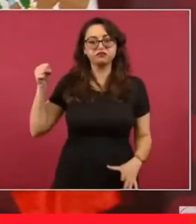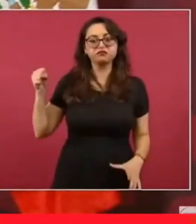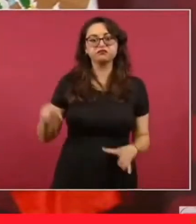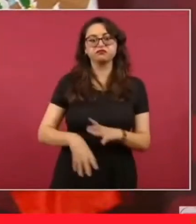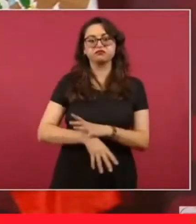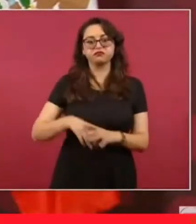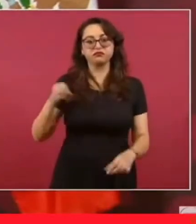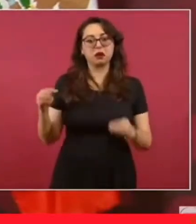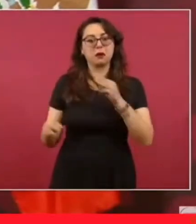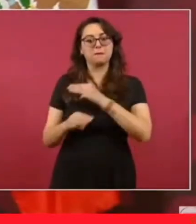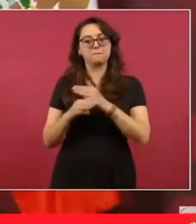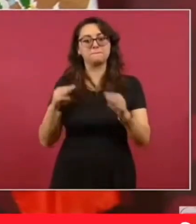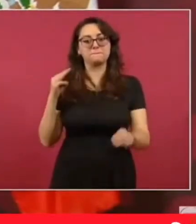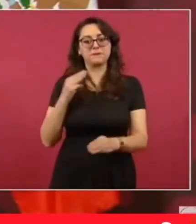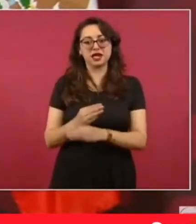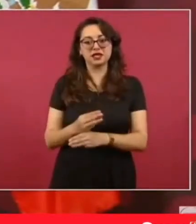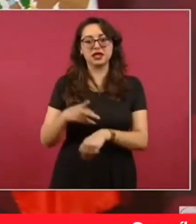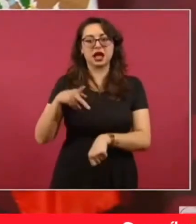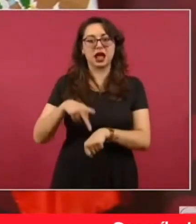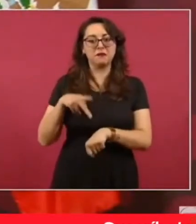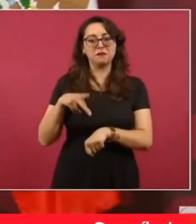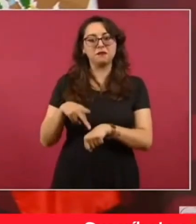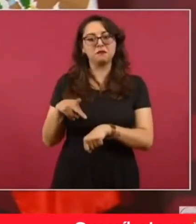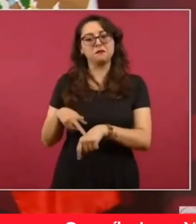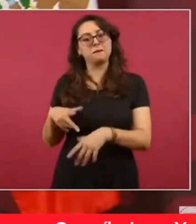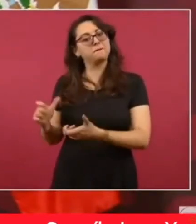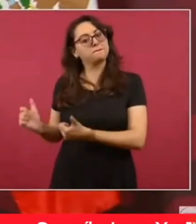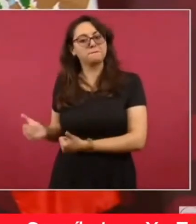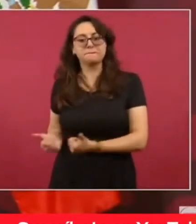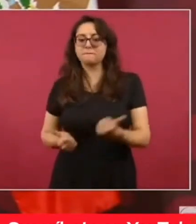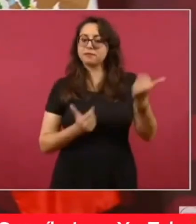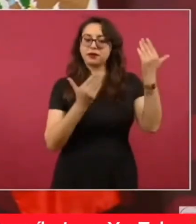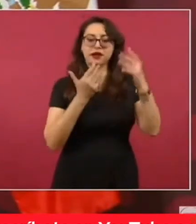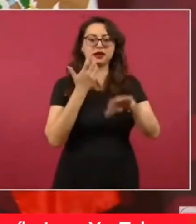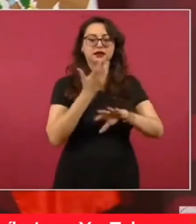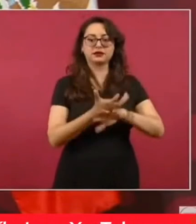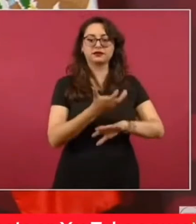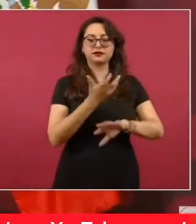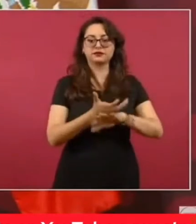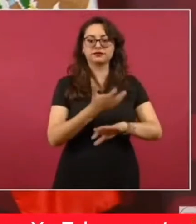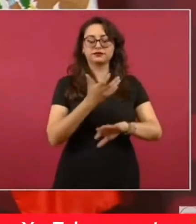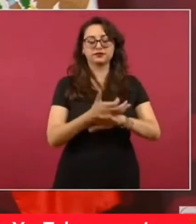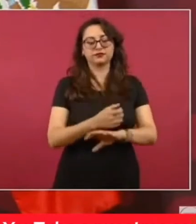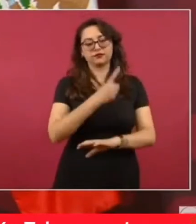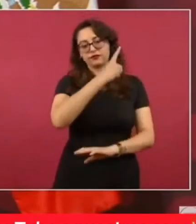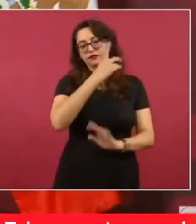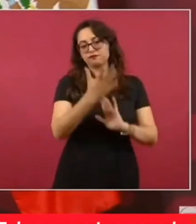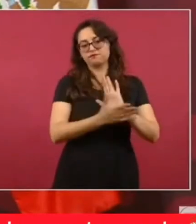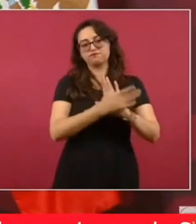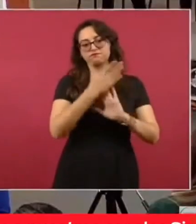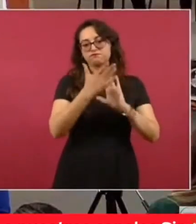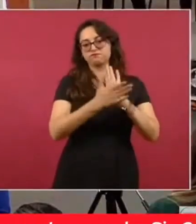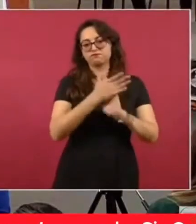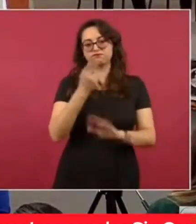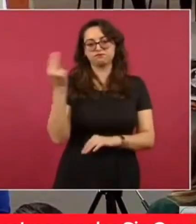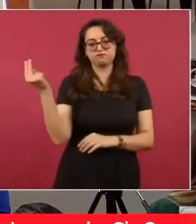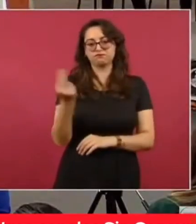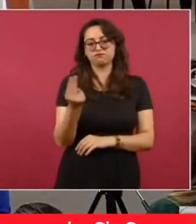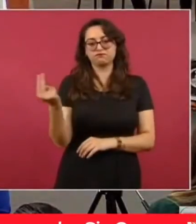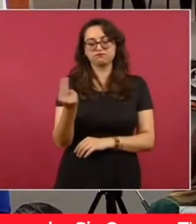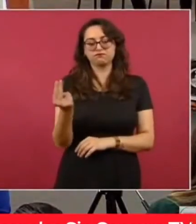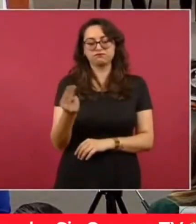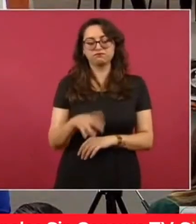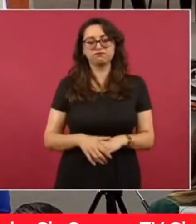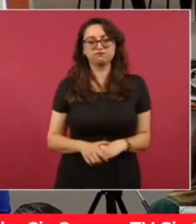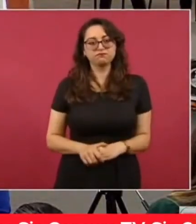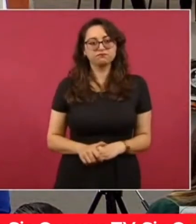llevarse la grava a la construcción de carreteras en